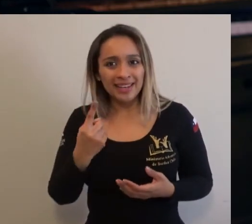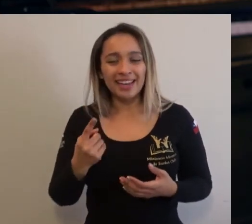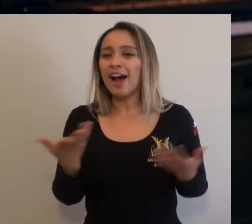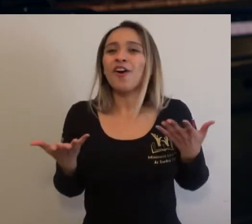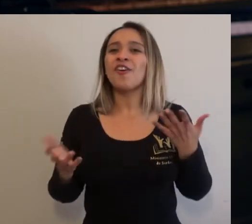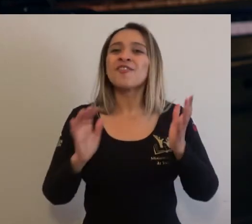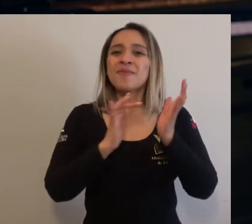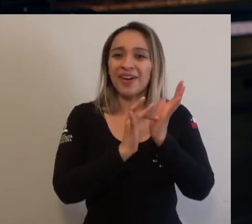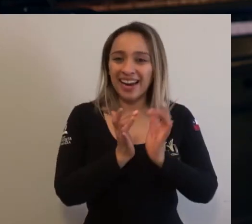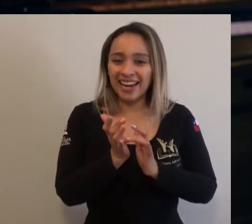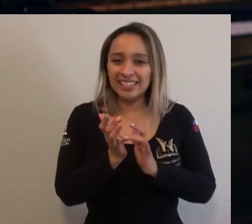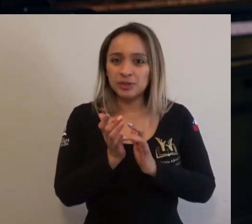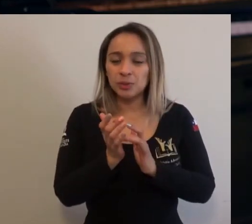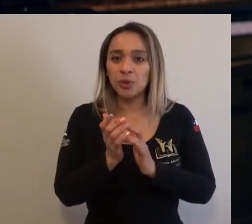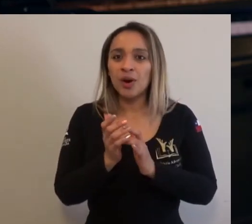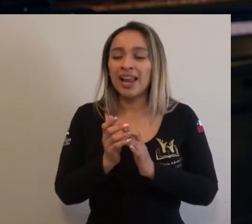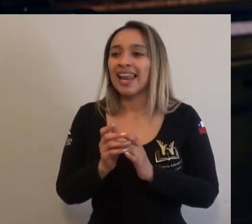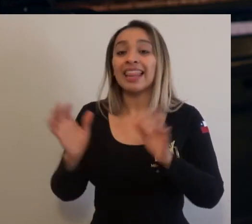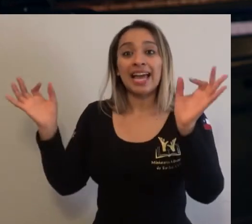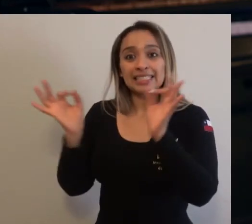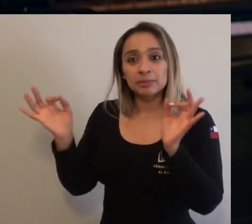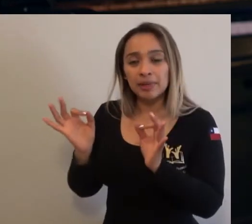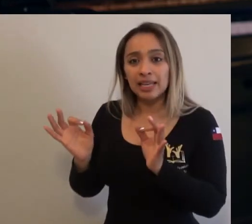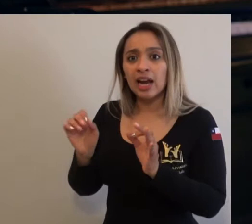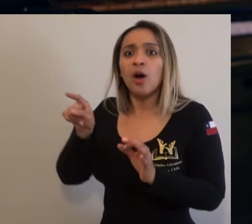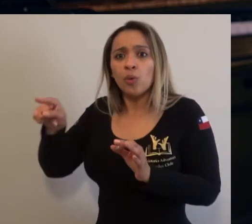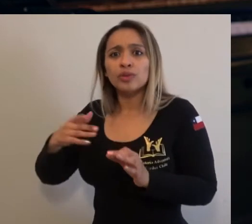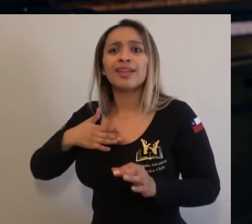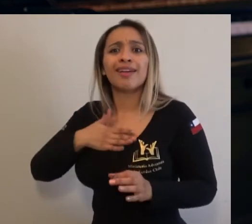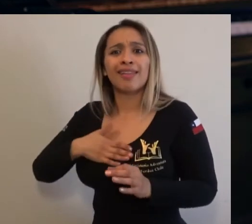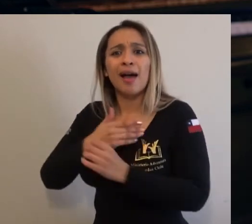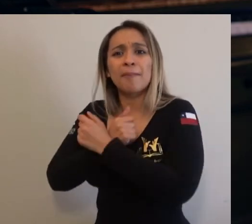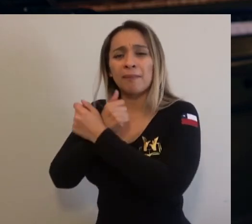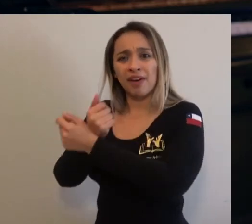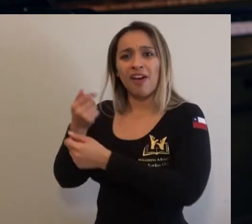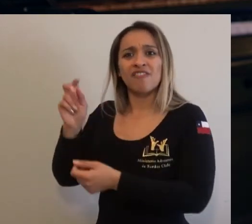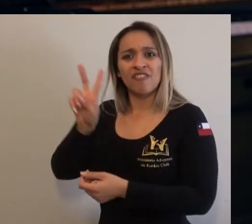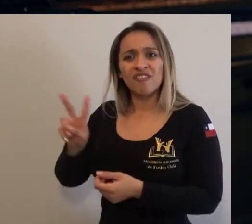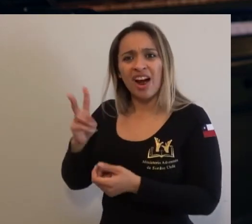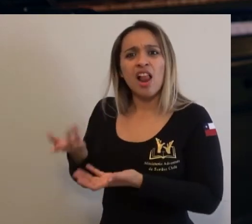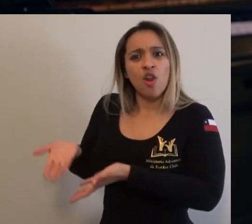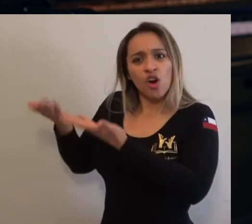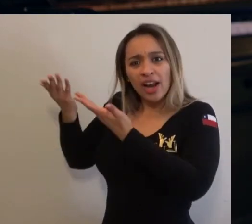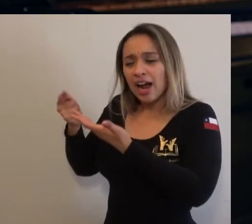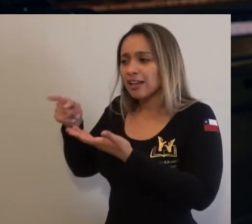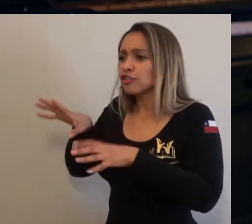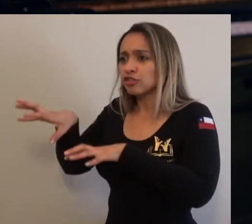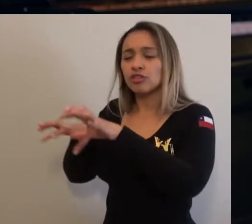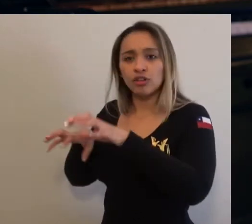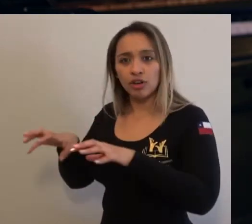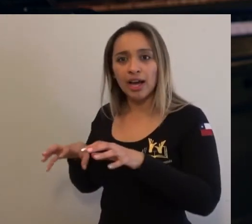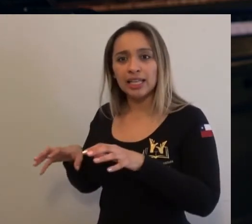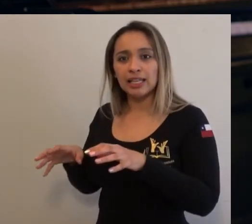con algo que era igual preciado para las personas de esa época, que eran bueyes y asnos, que eran quizás medios de transporte o